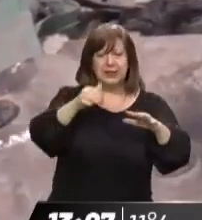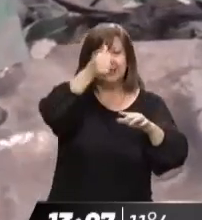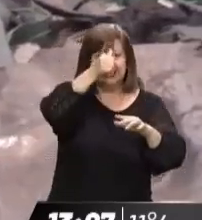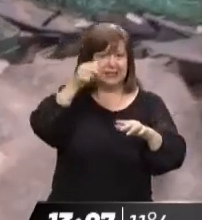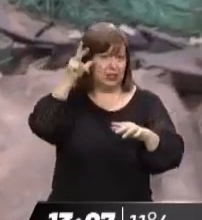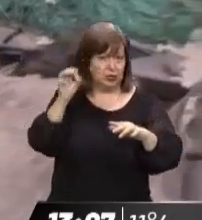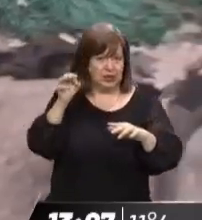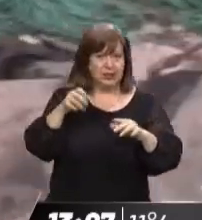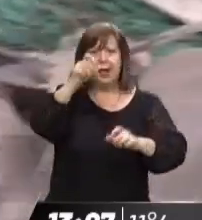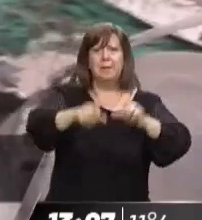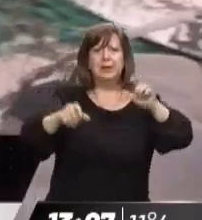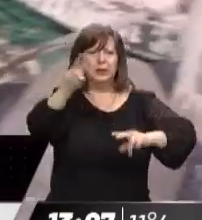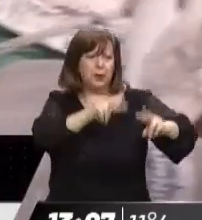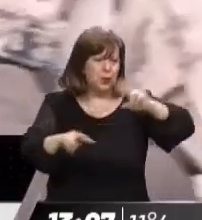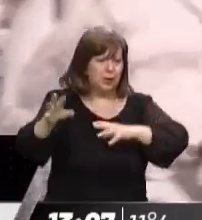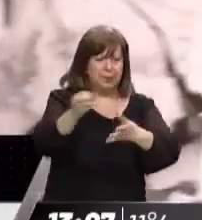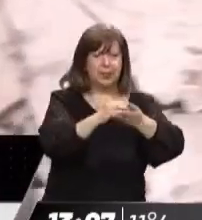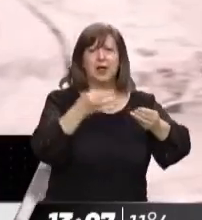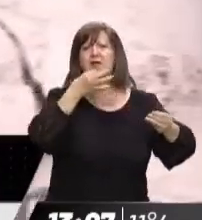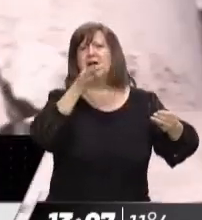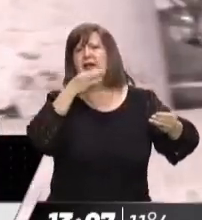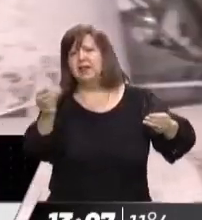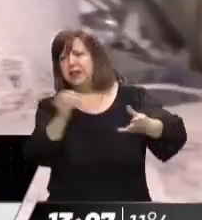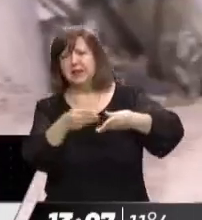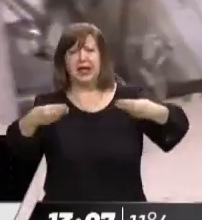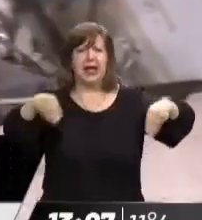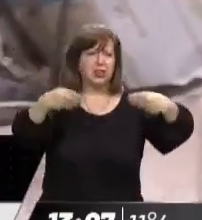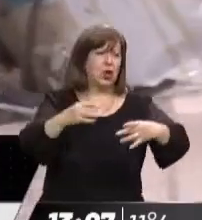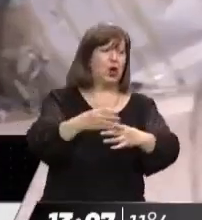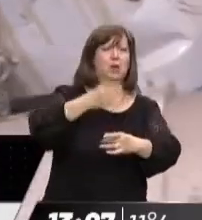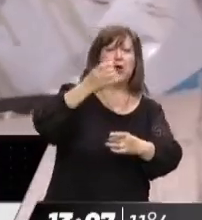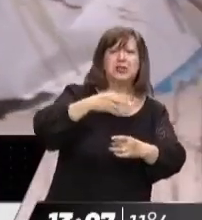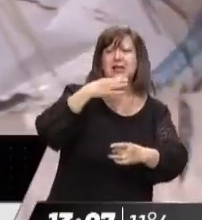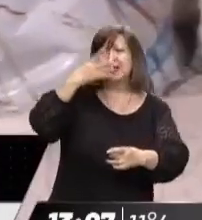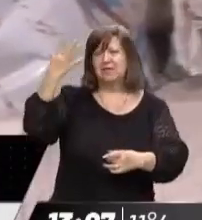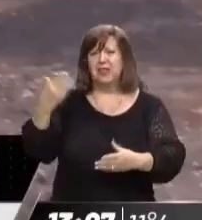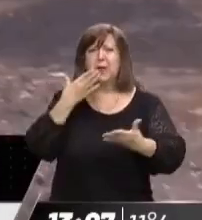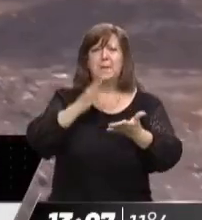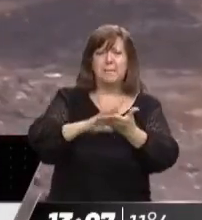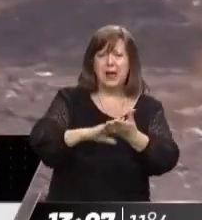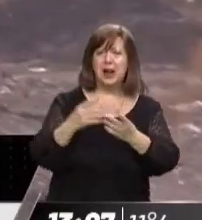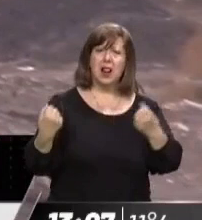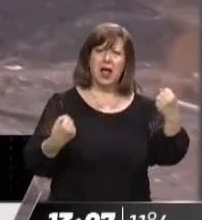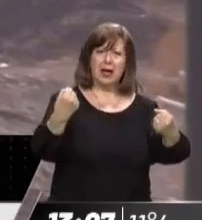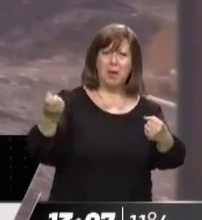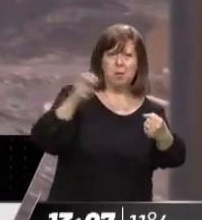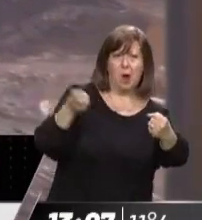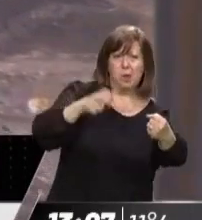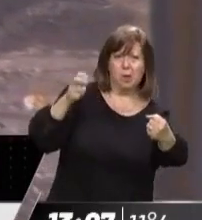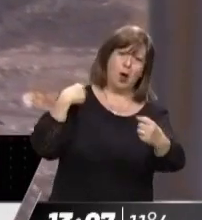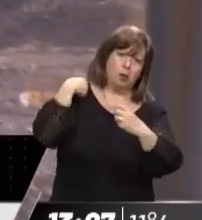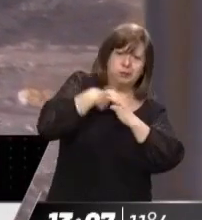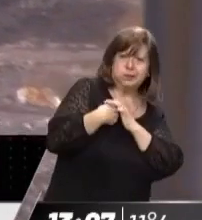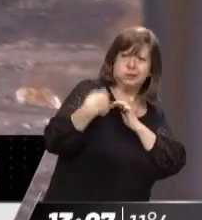zona, que reciclan y venden lo que encuentran para poder vivir. Cartones, botellas y papeles son cargados en camiones o en bolsones al